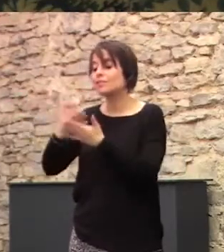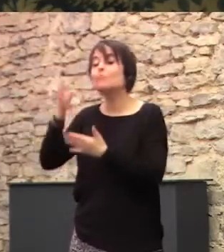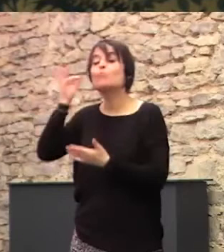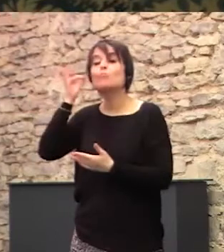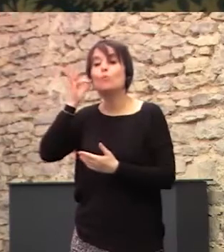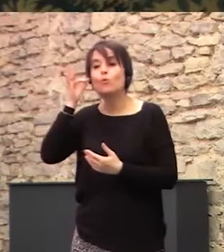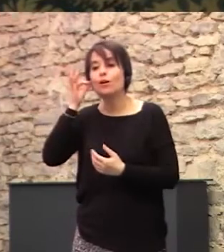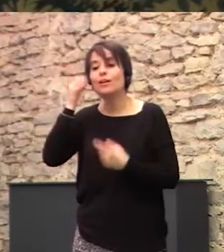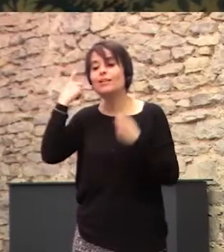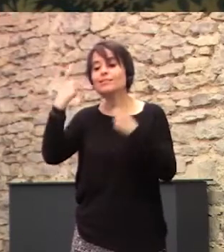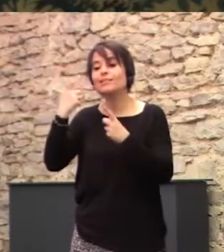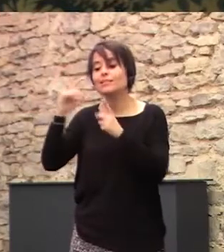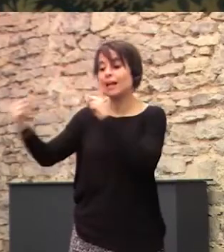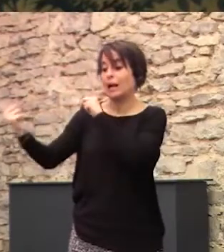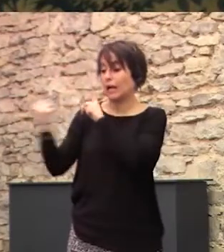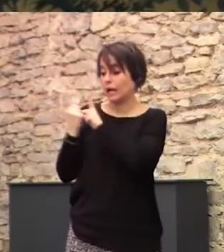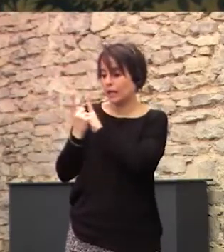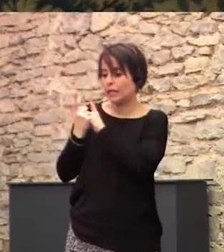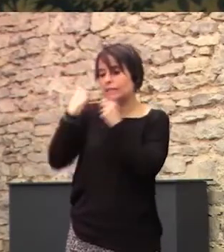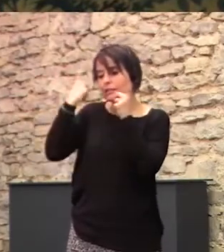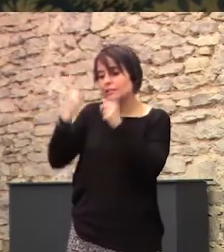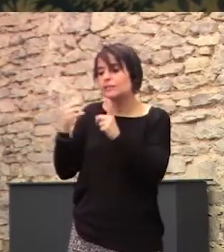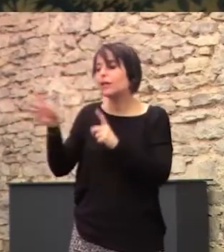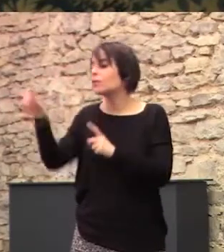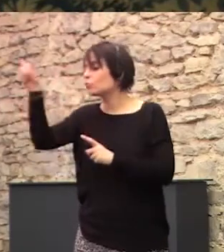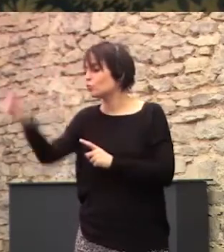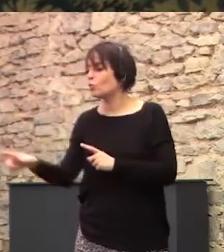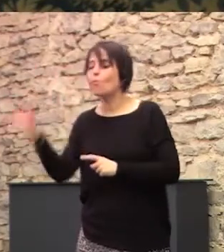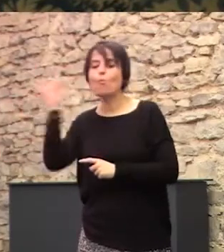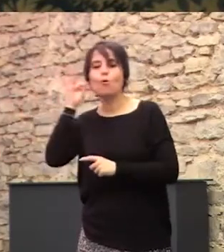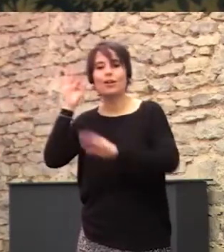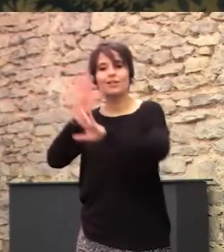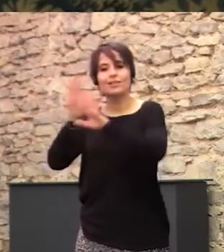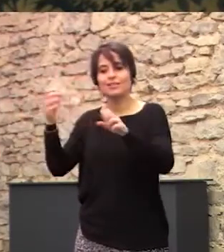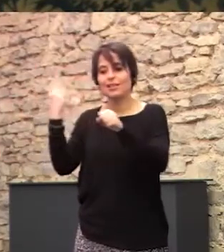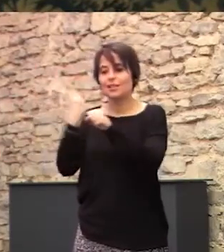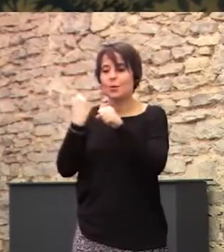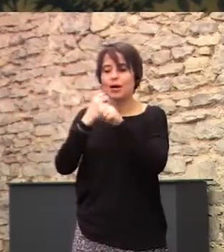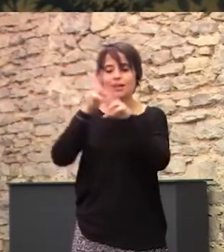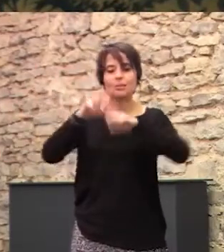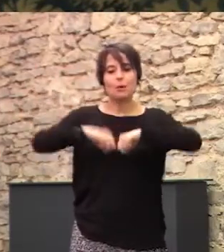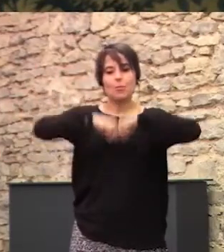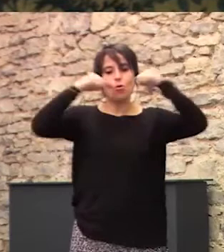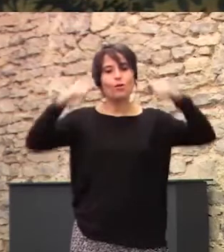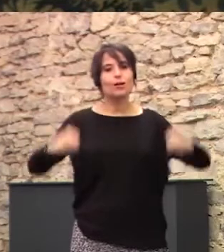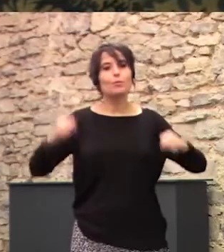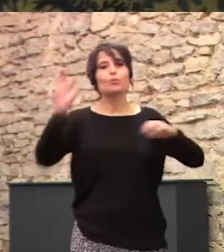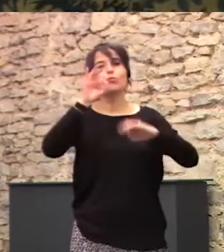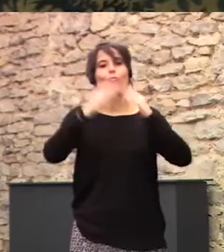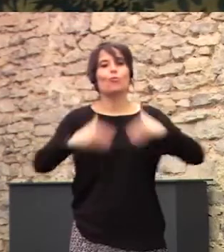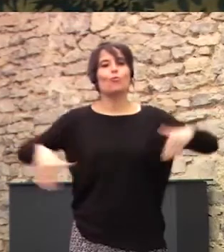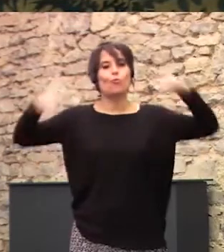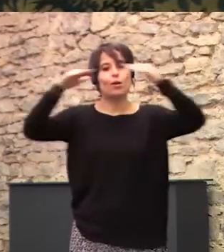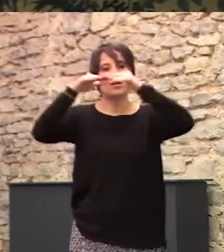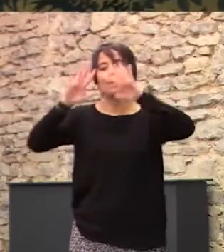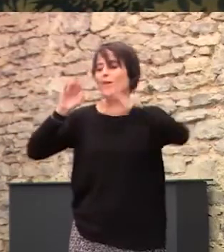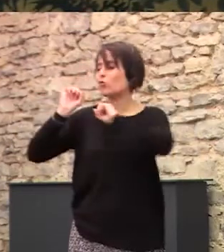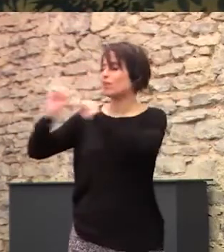vamos a intentar encontrarnos desde el hecho de ser mujer y trabajar temas de empoderamiento, de igualdad, pero sin